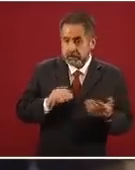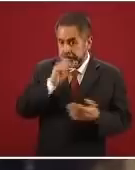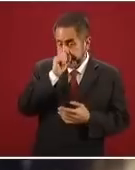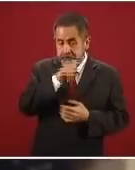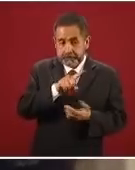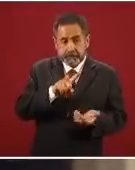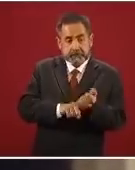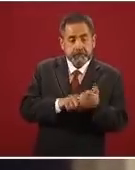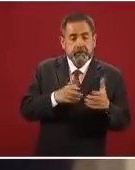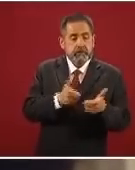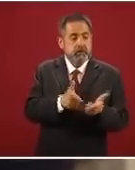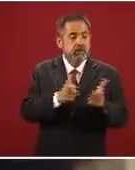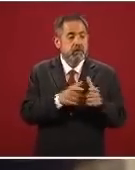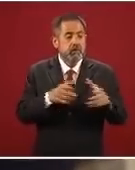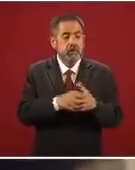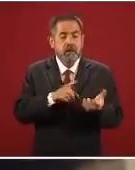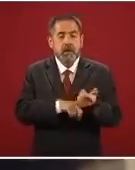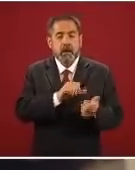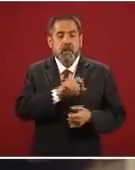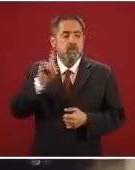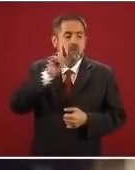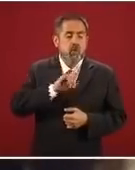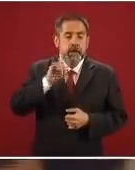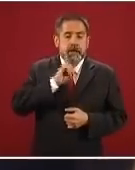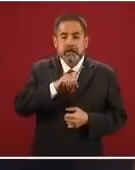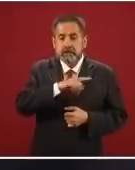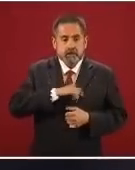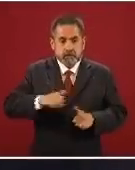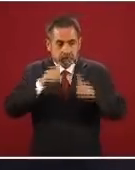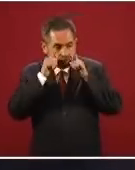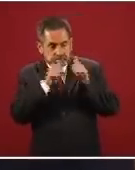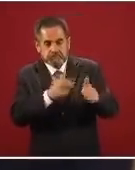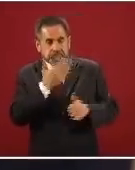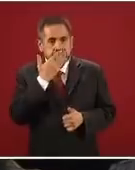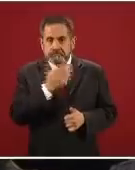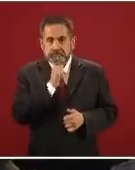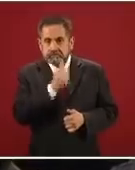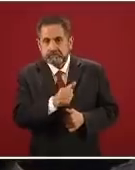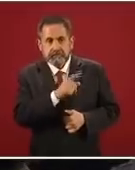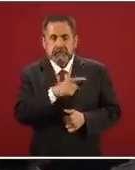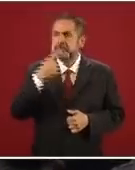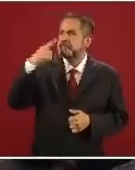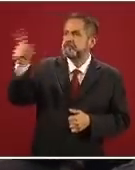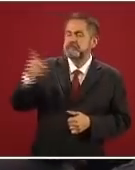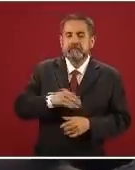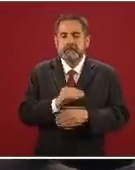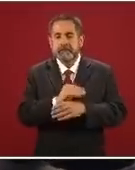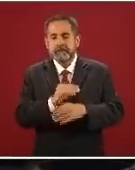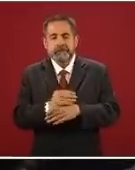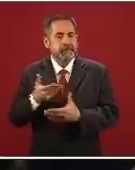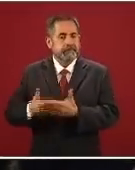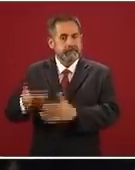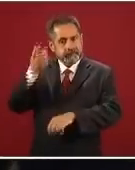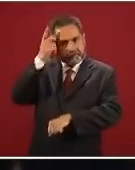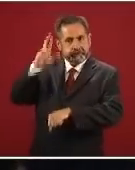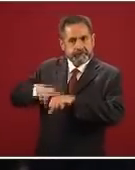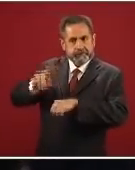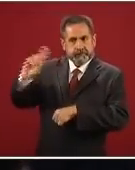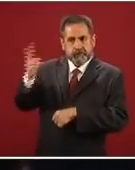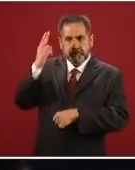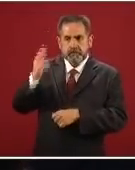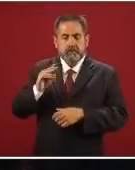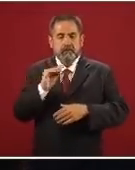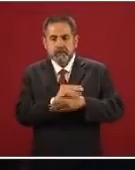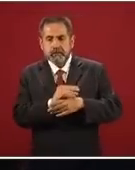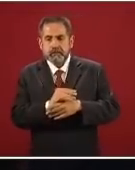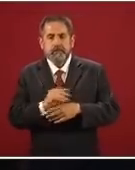los grupos de mujeres que han denunciado que no han sido atendidas sus demandas por quien actualmente ocupa la rectoría y que anteriormente también